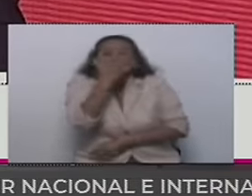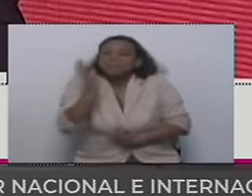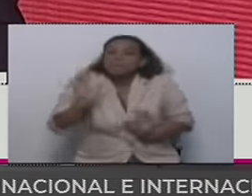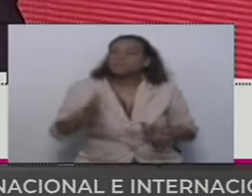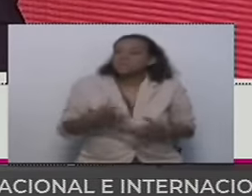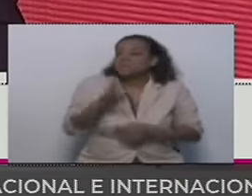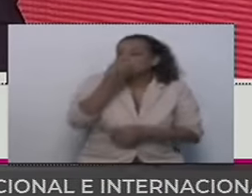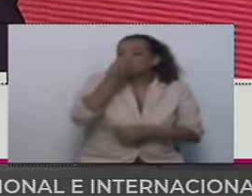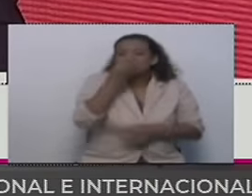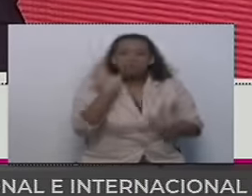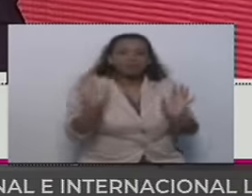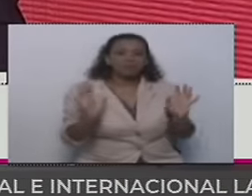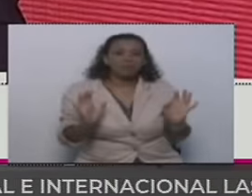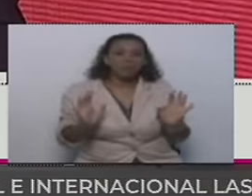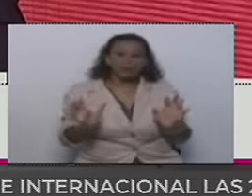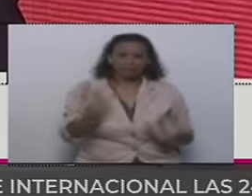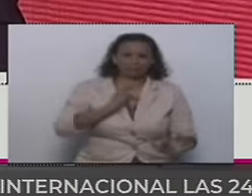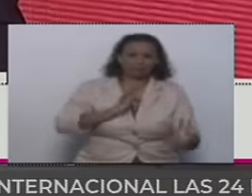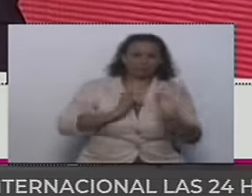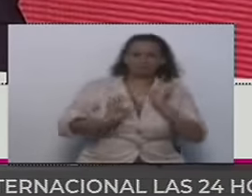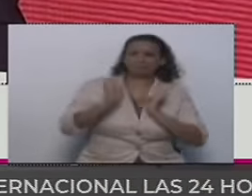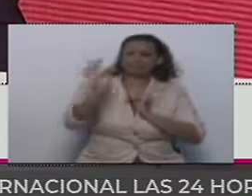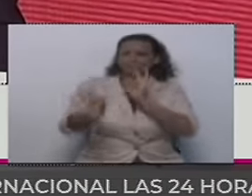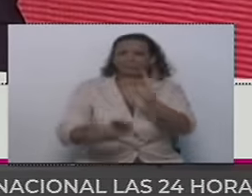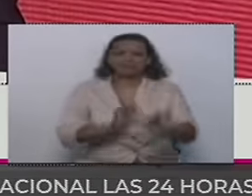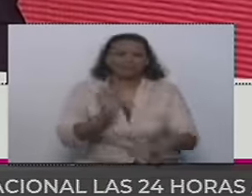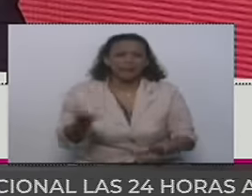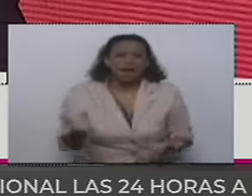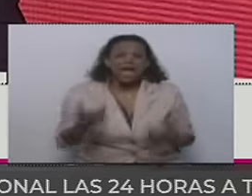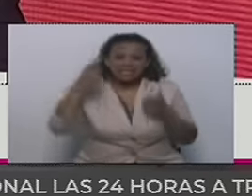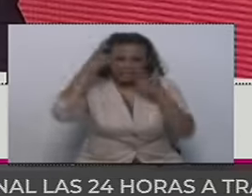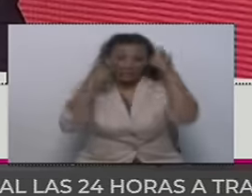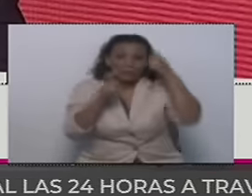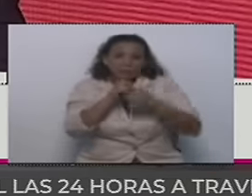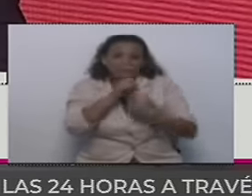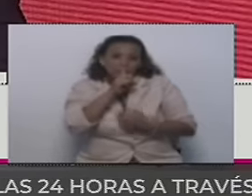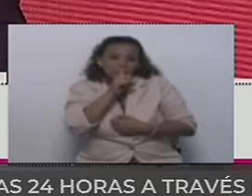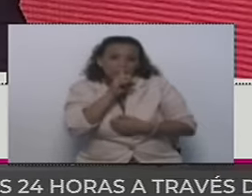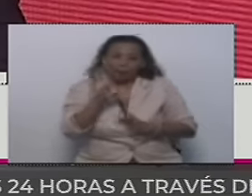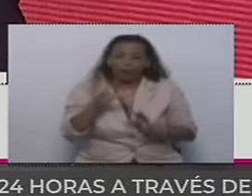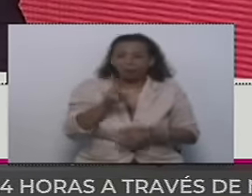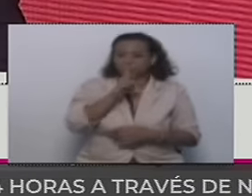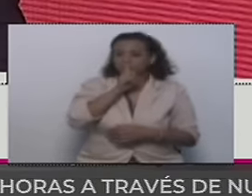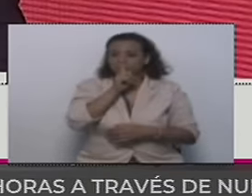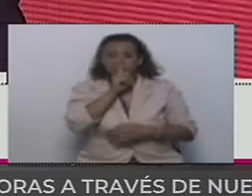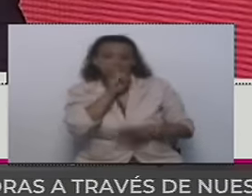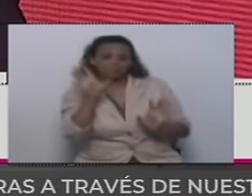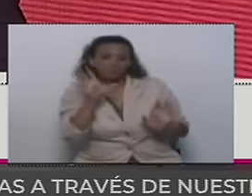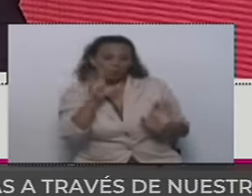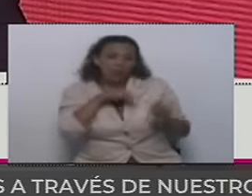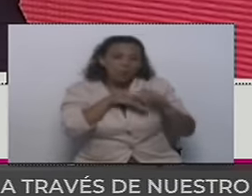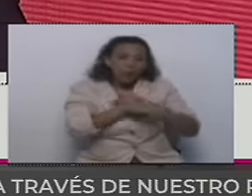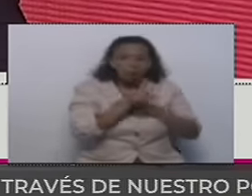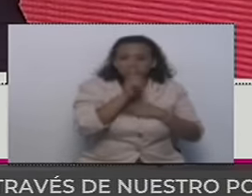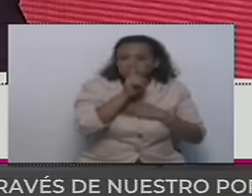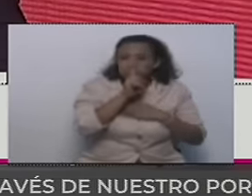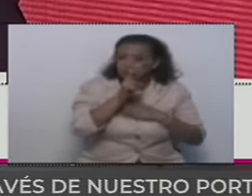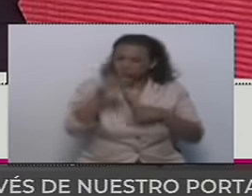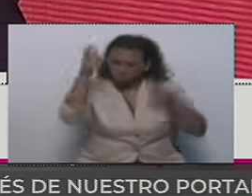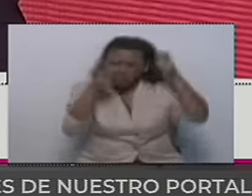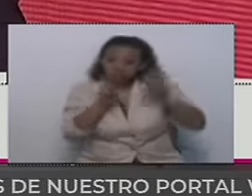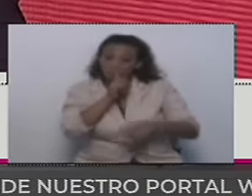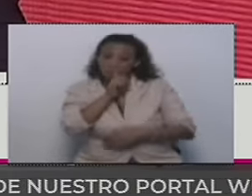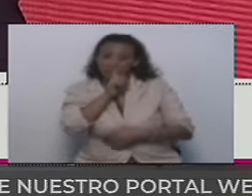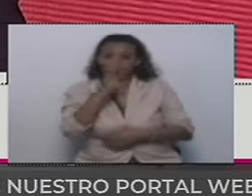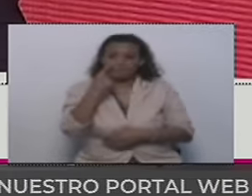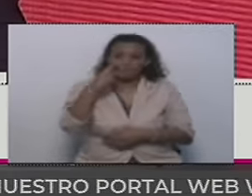dio fuerza a mucha gente que estaba... Eran chavistas, pero chavistas de closet. Estaba en el closet. Y cuando